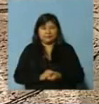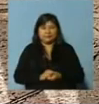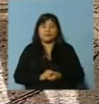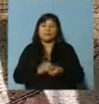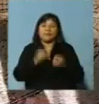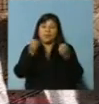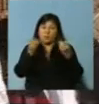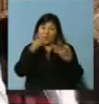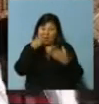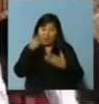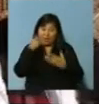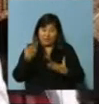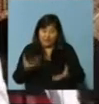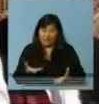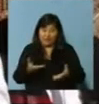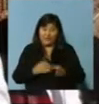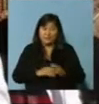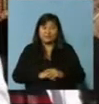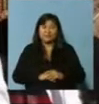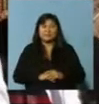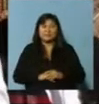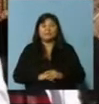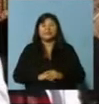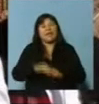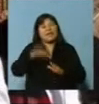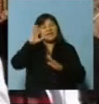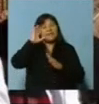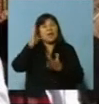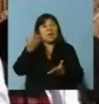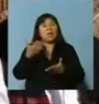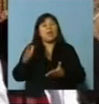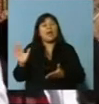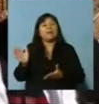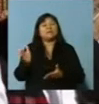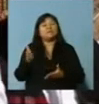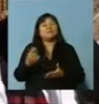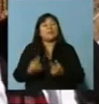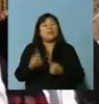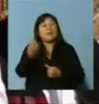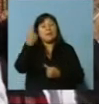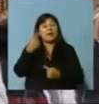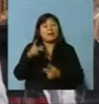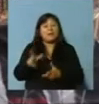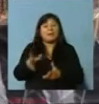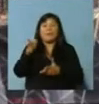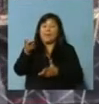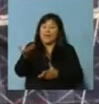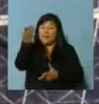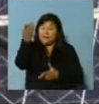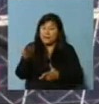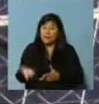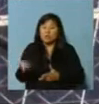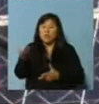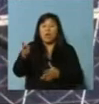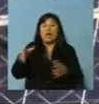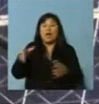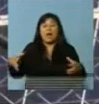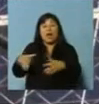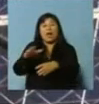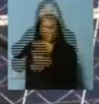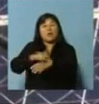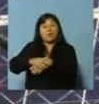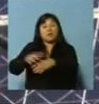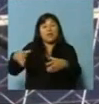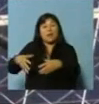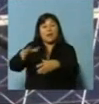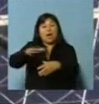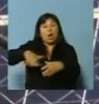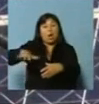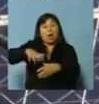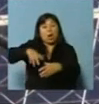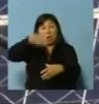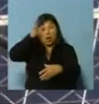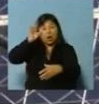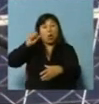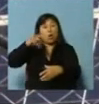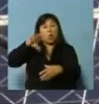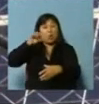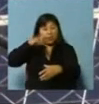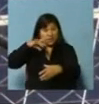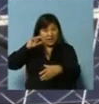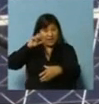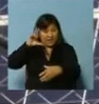Muy buenos días. Saludar en primer lugar al comunero, a la comunidad, a todos